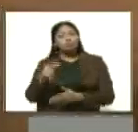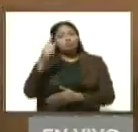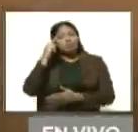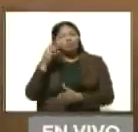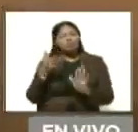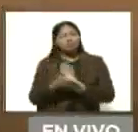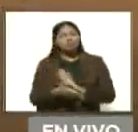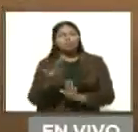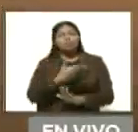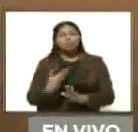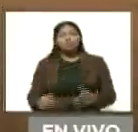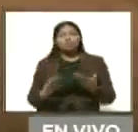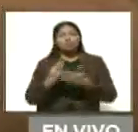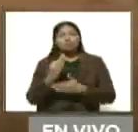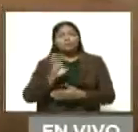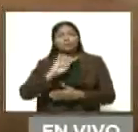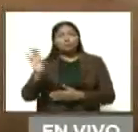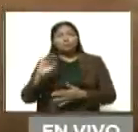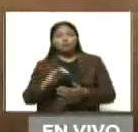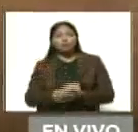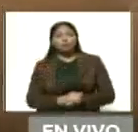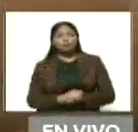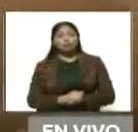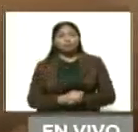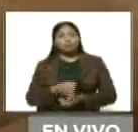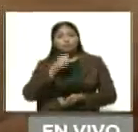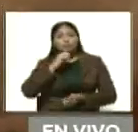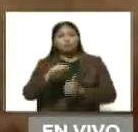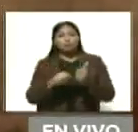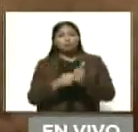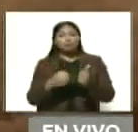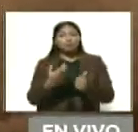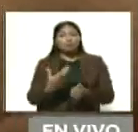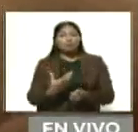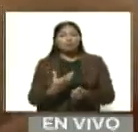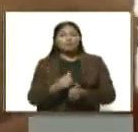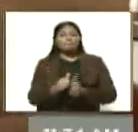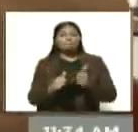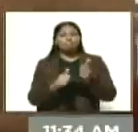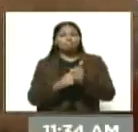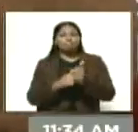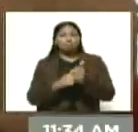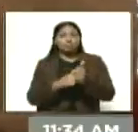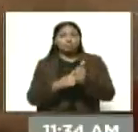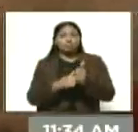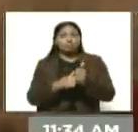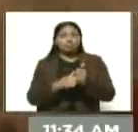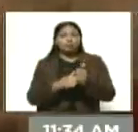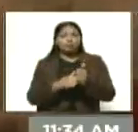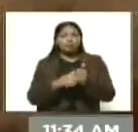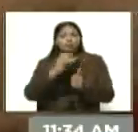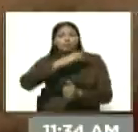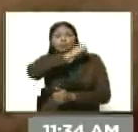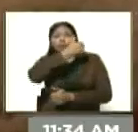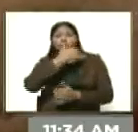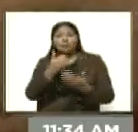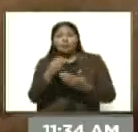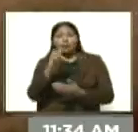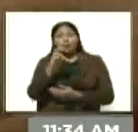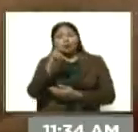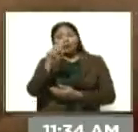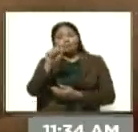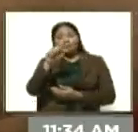la presidenta de Funda Patrimonio, la vicealmiranta María Elisa Domínguez, y en su discurso del